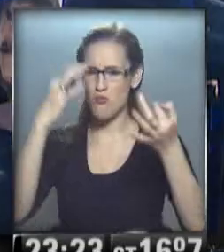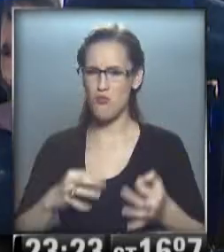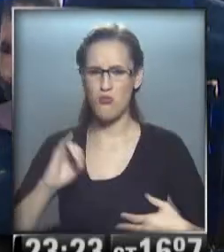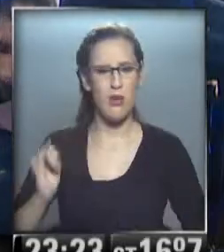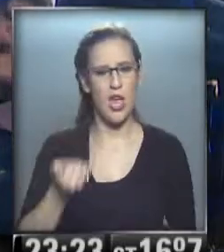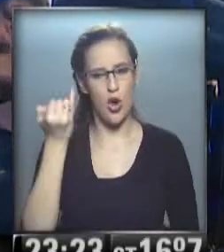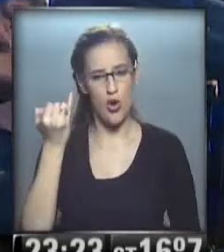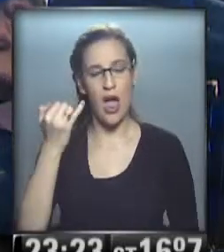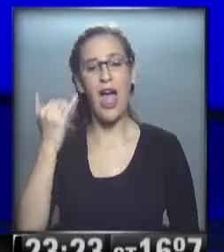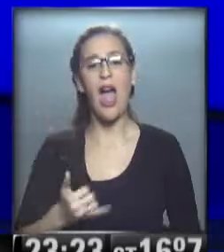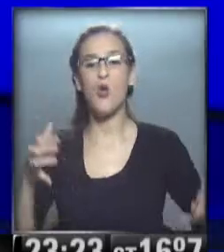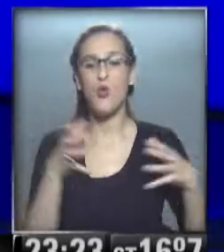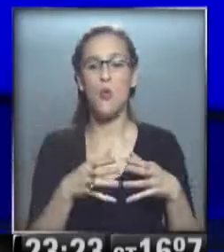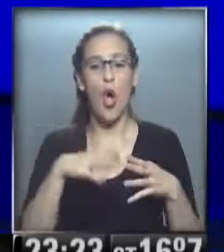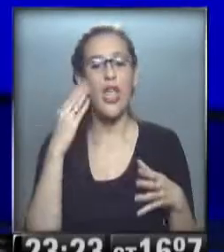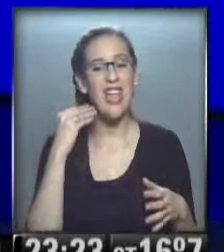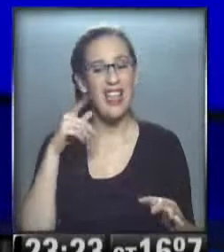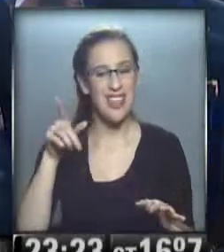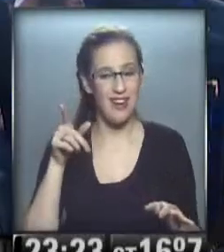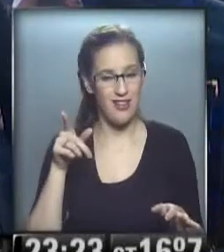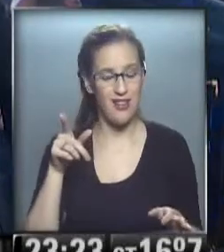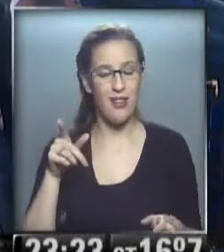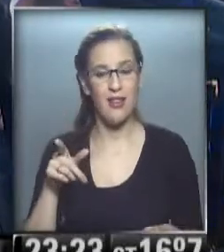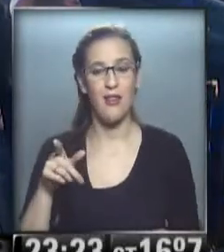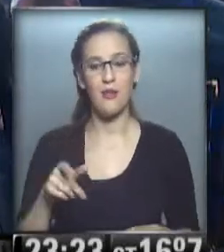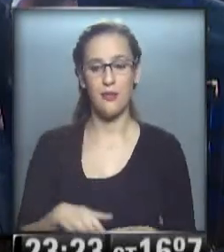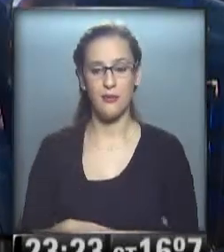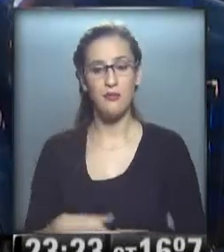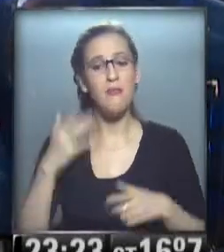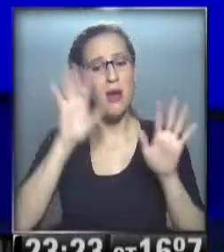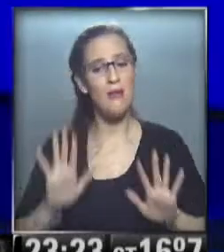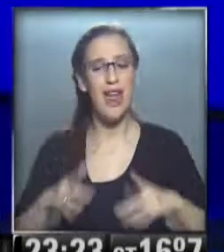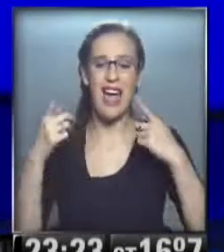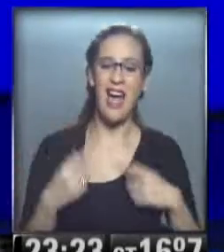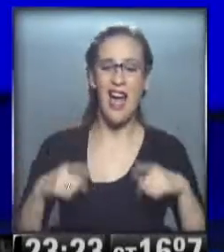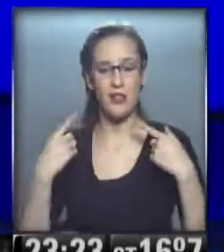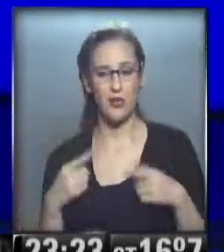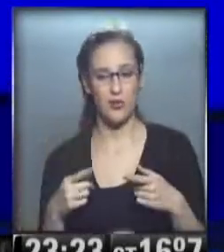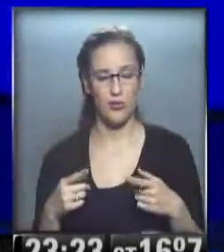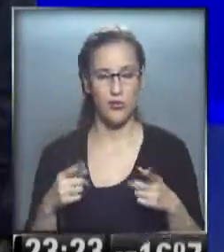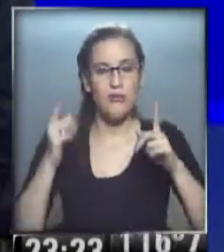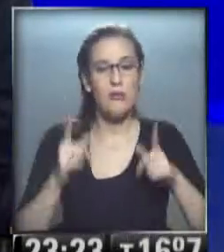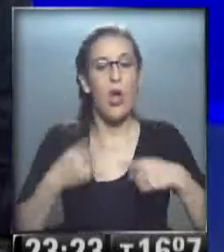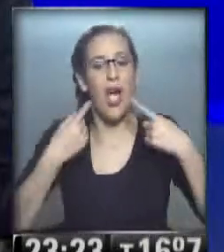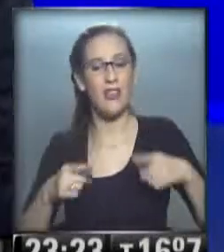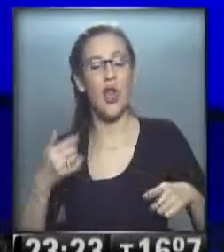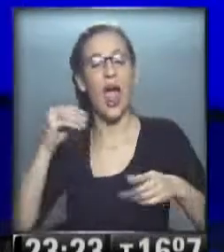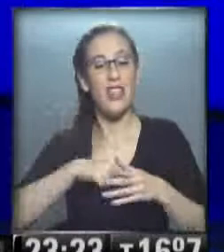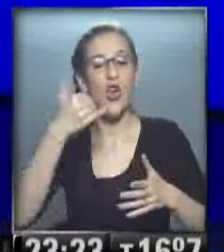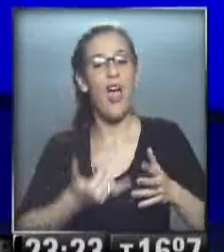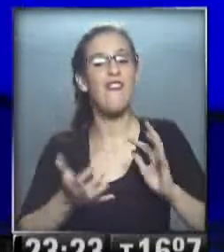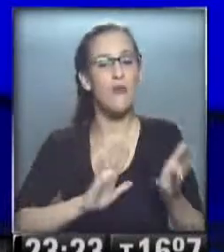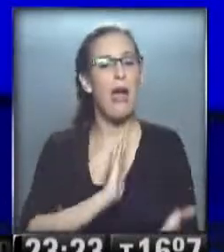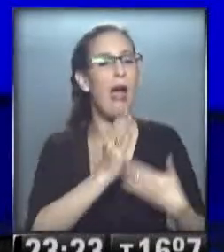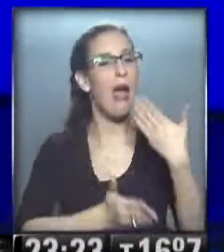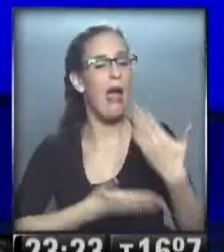inglés, Pablo, y Esteban también lo vas a analizar vos también, hizo una canción y en la canción ofrece algunas cosas a cambio para que Lionel Messi pase a